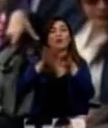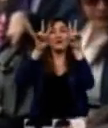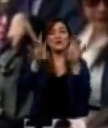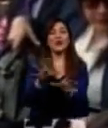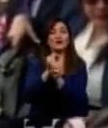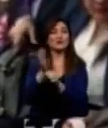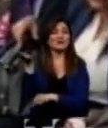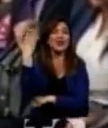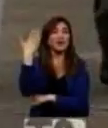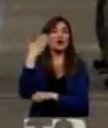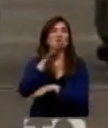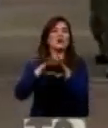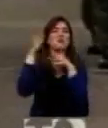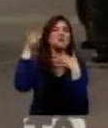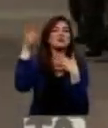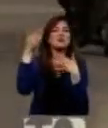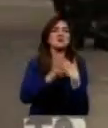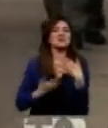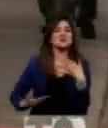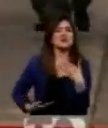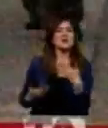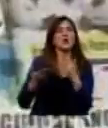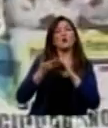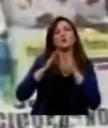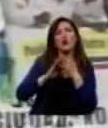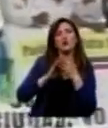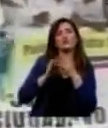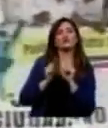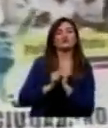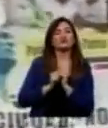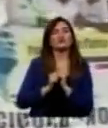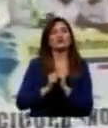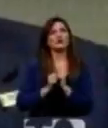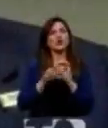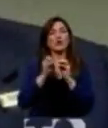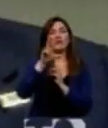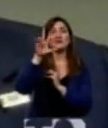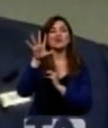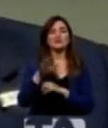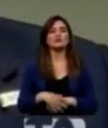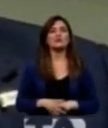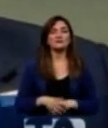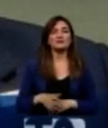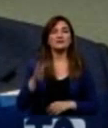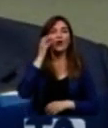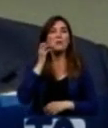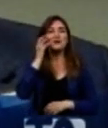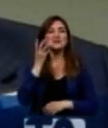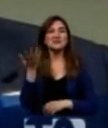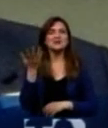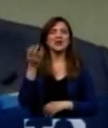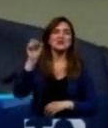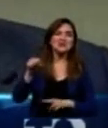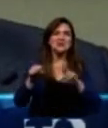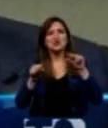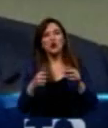Su pasado es político. Es presidente del Partido Comunista, Movimiento Aliado a Alianza País. Pero más allá de su experiencia o inexperiencia,